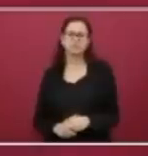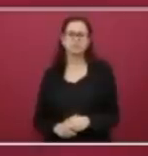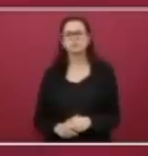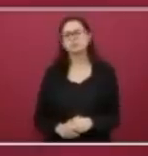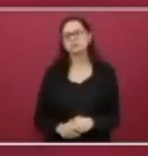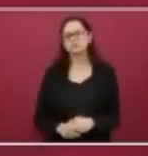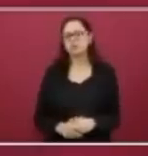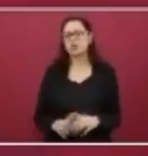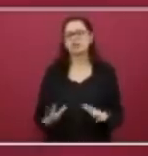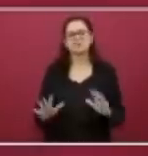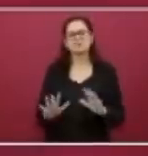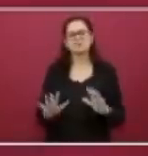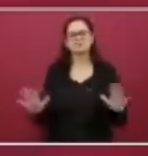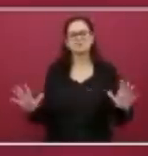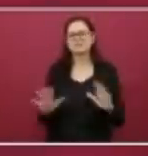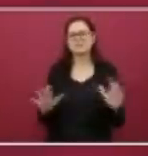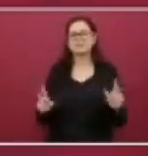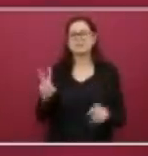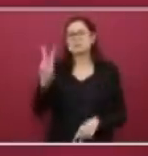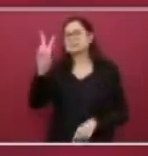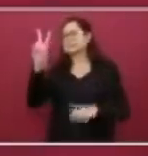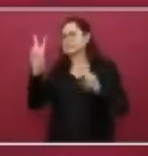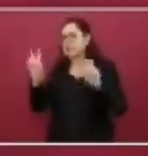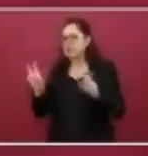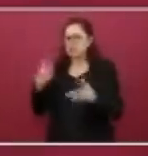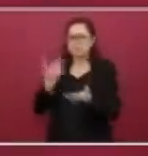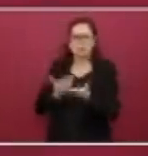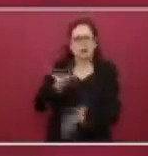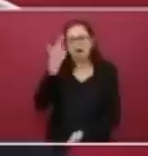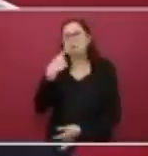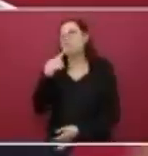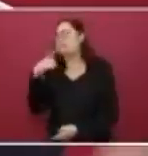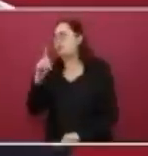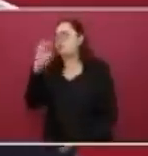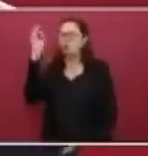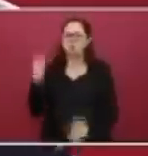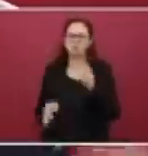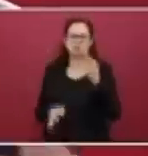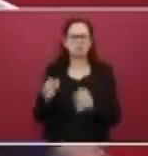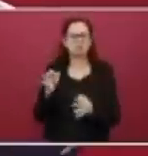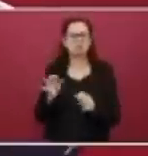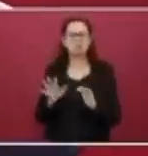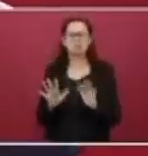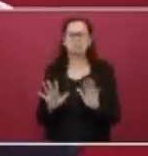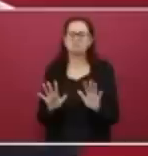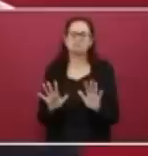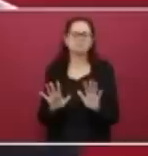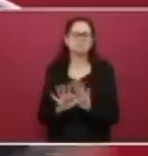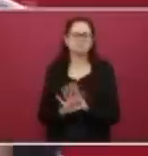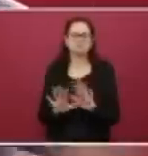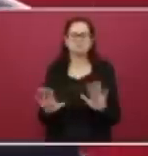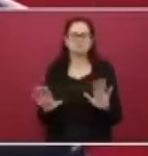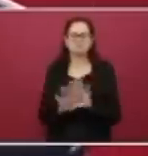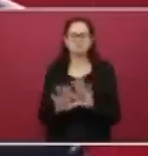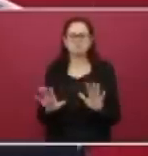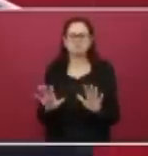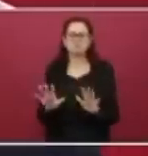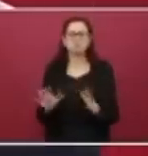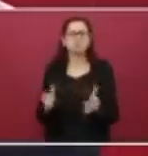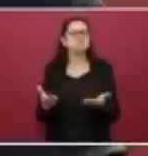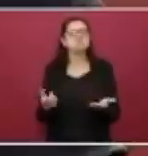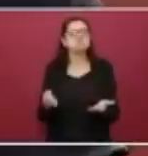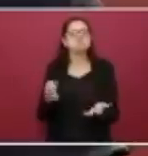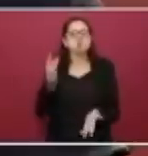judicial izar este asunto eso no es ventilar lo a hablarlo con